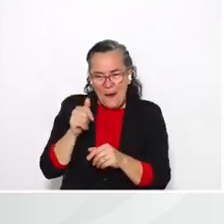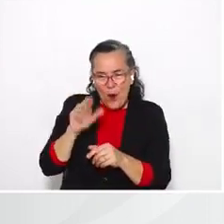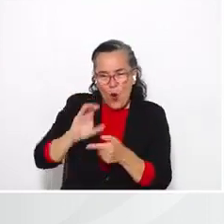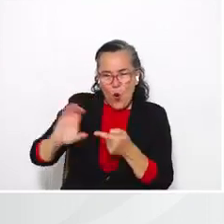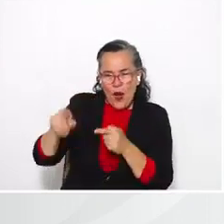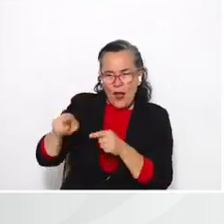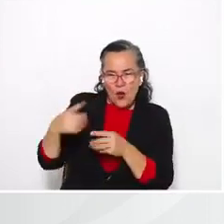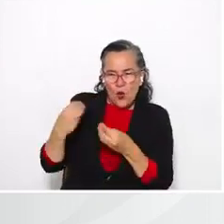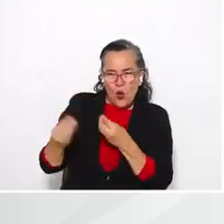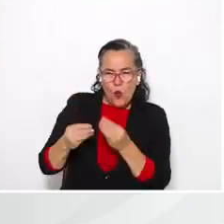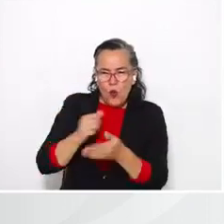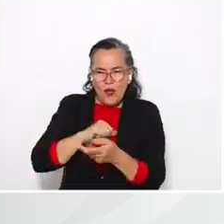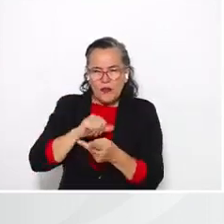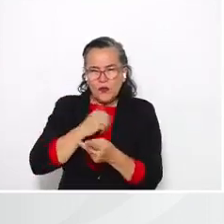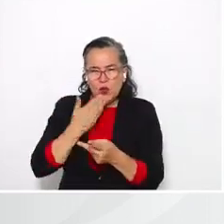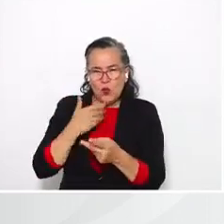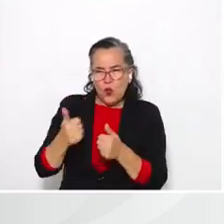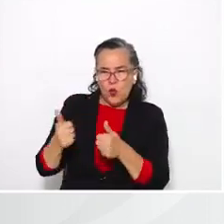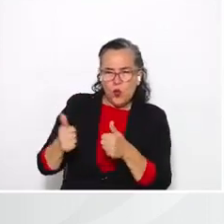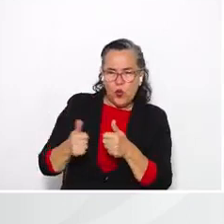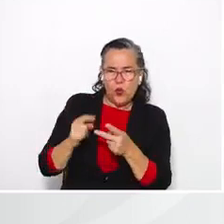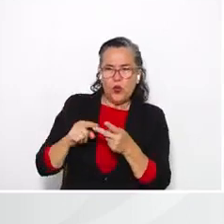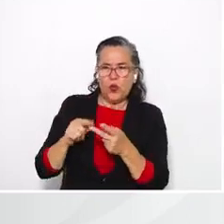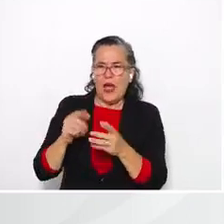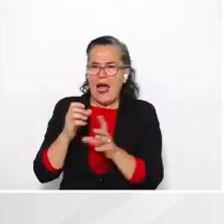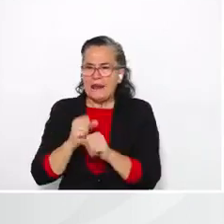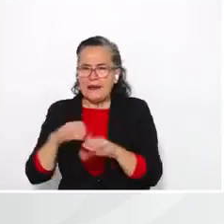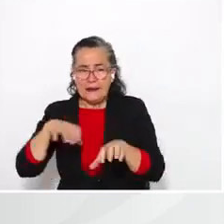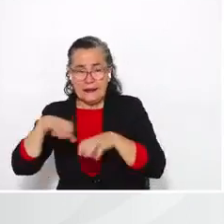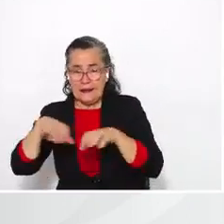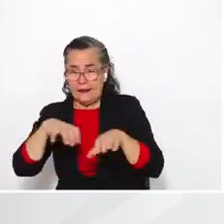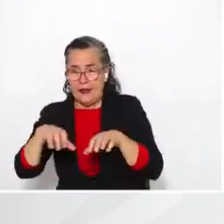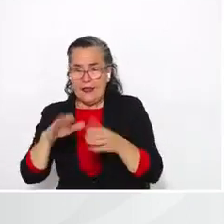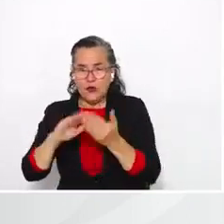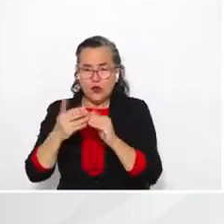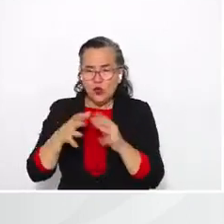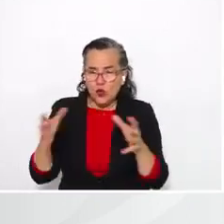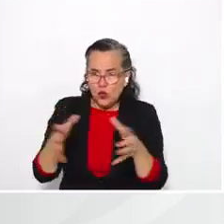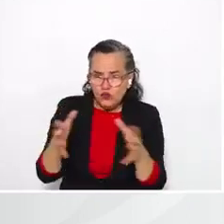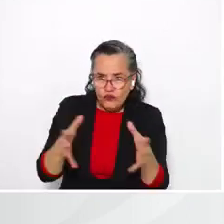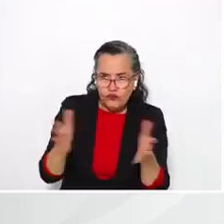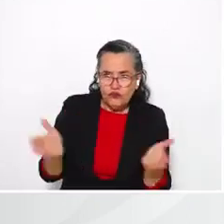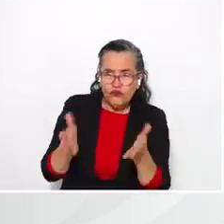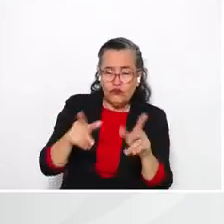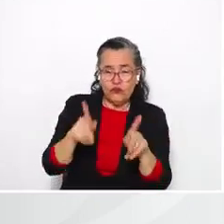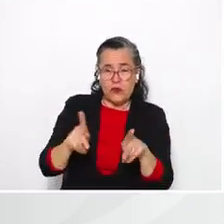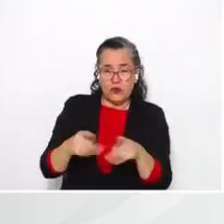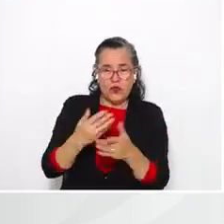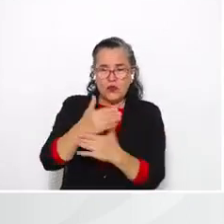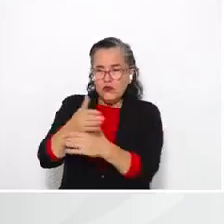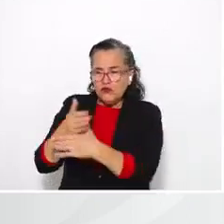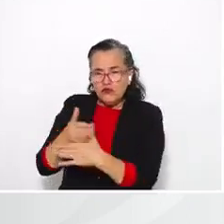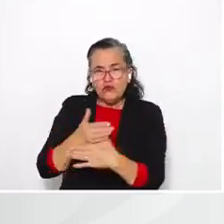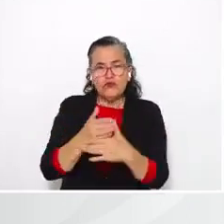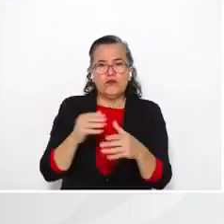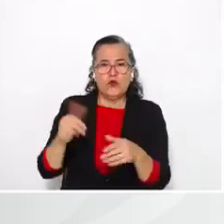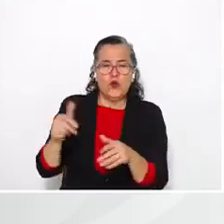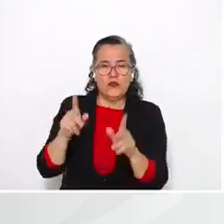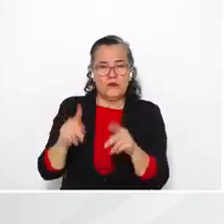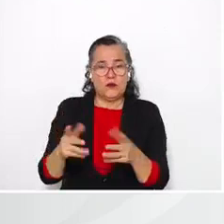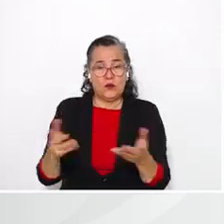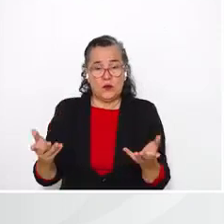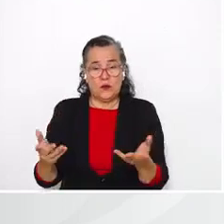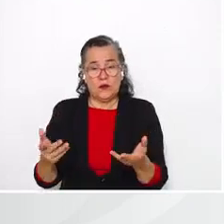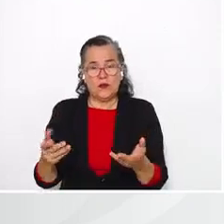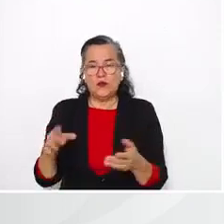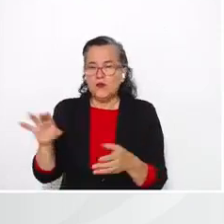se comportaron, si eran buenos estudiantes, si hacían actividades comunitarias, si eran personas que compartían con otros.